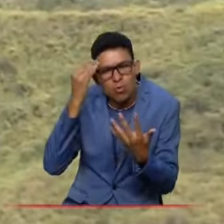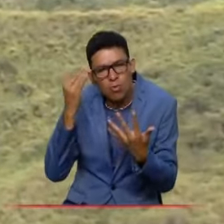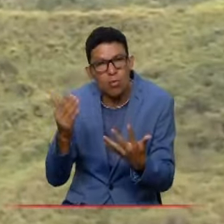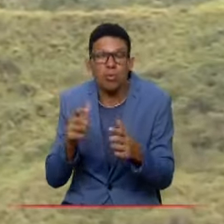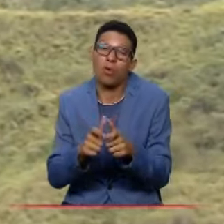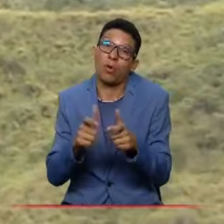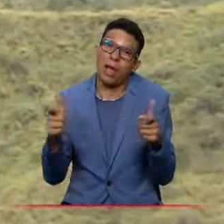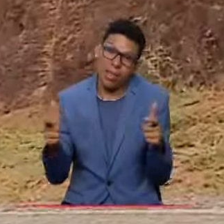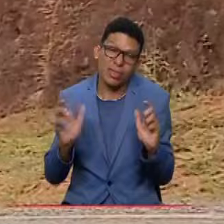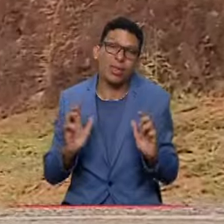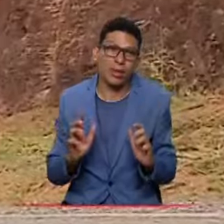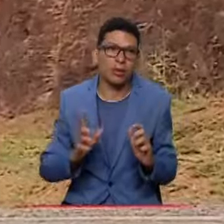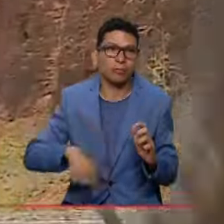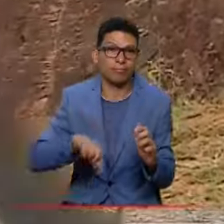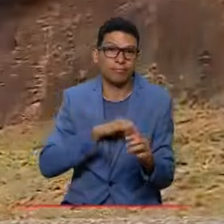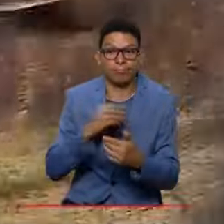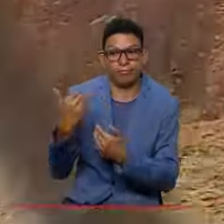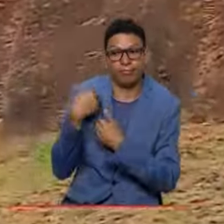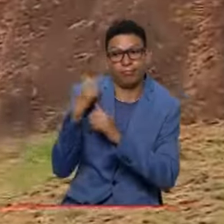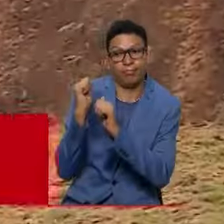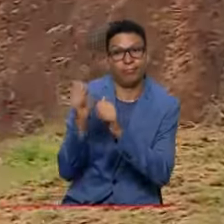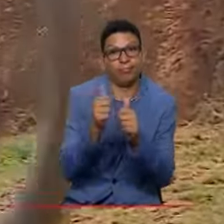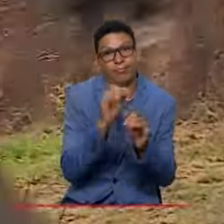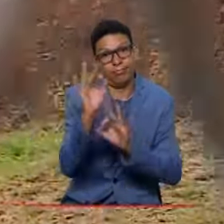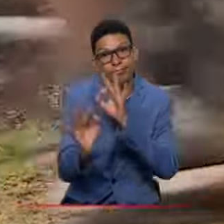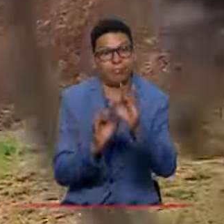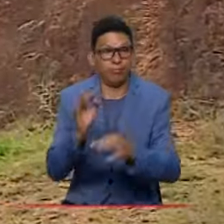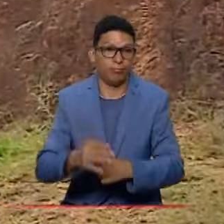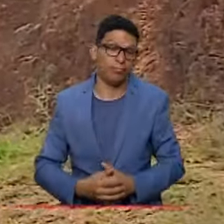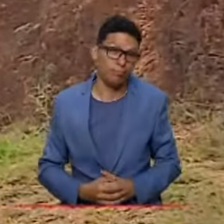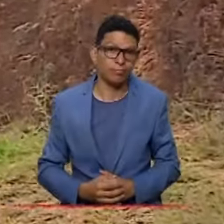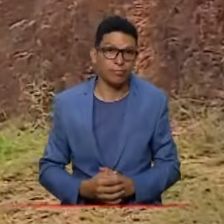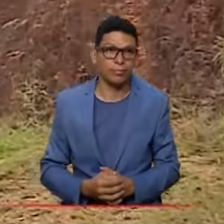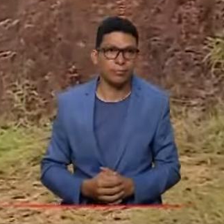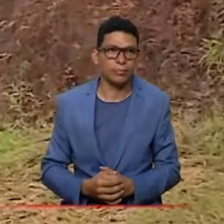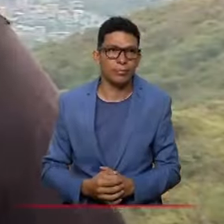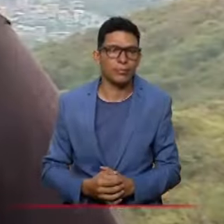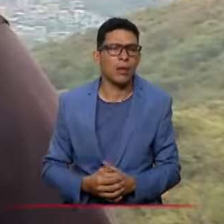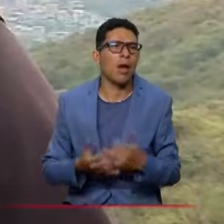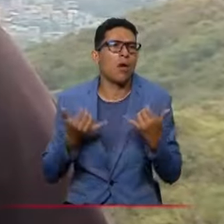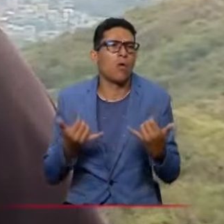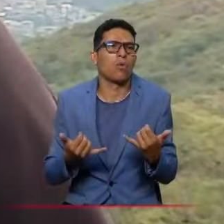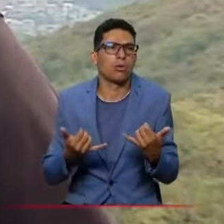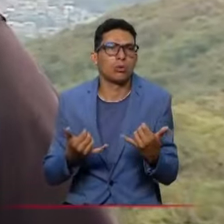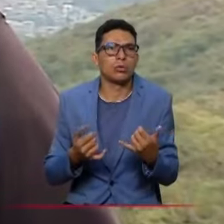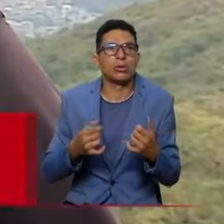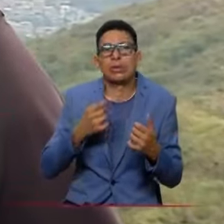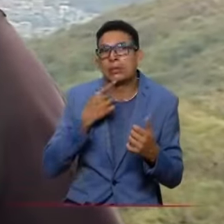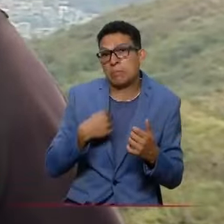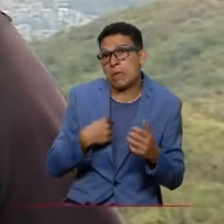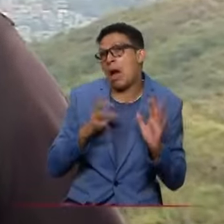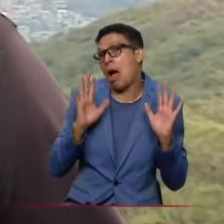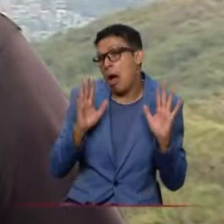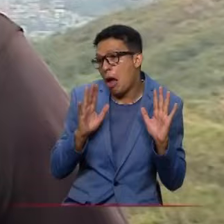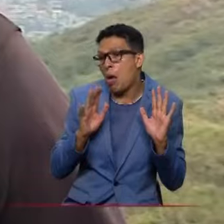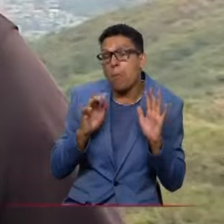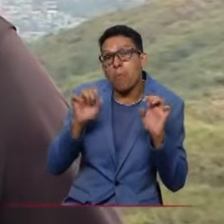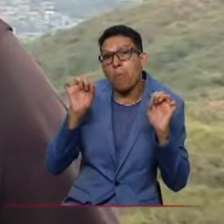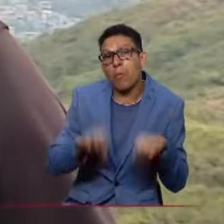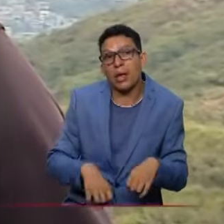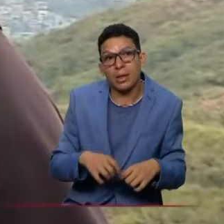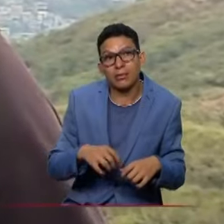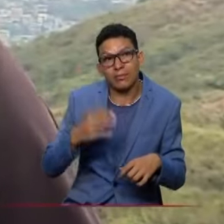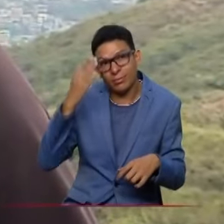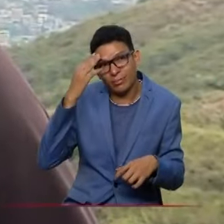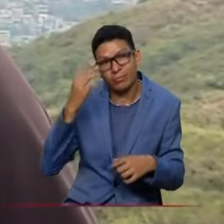grande y obviamente responsabilidad del cuidado de la gente. Les recomiendo que en el momento se puede hacer bajo sus propias precauciones, ¿no? Ya que estamos